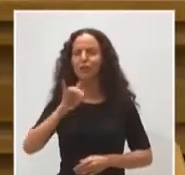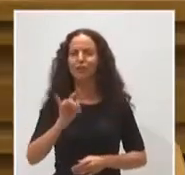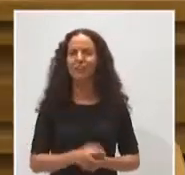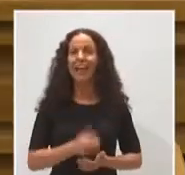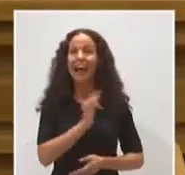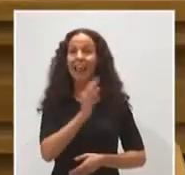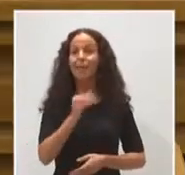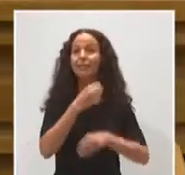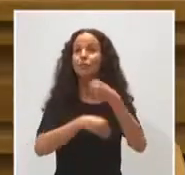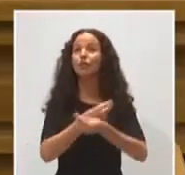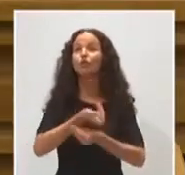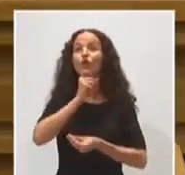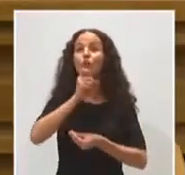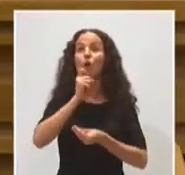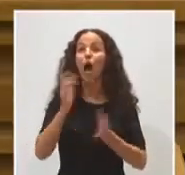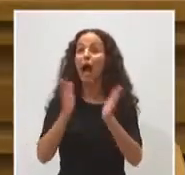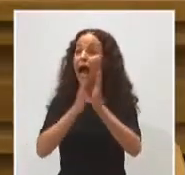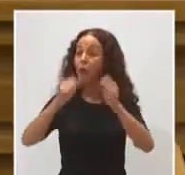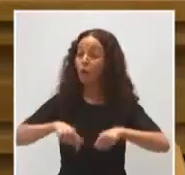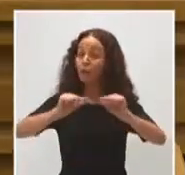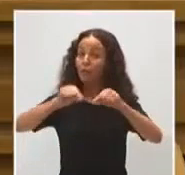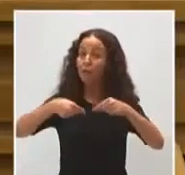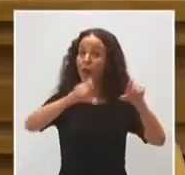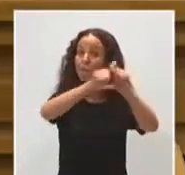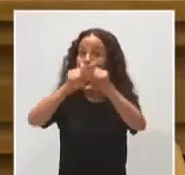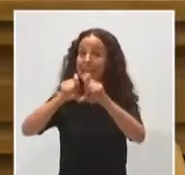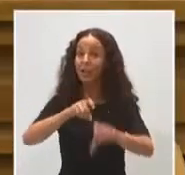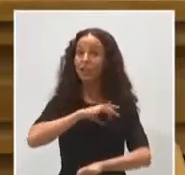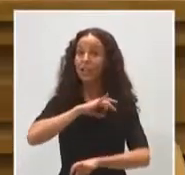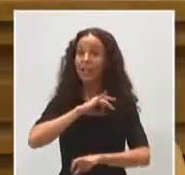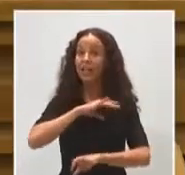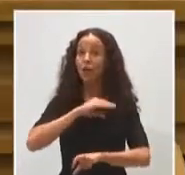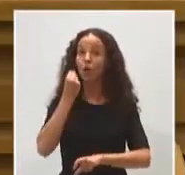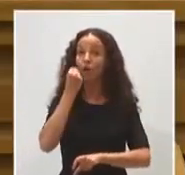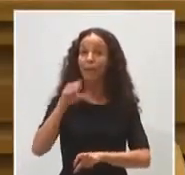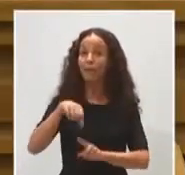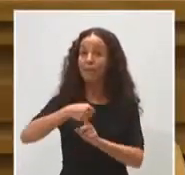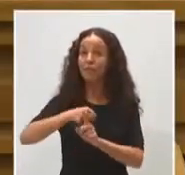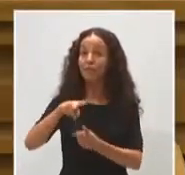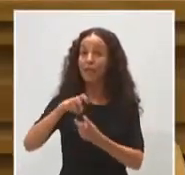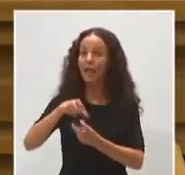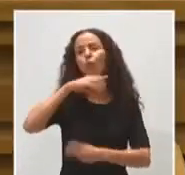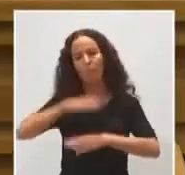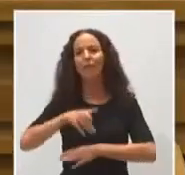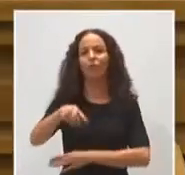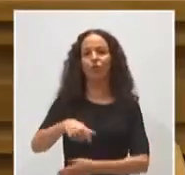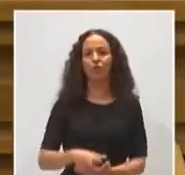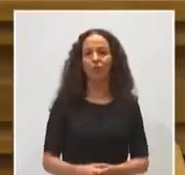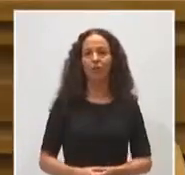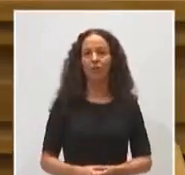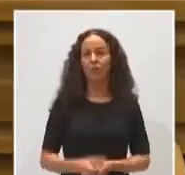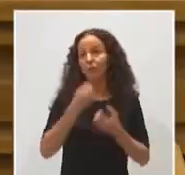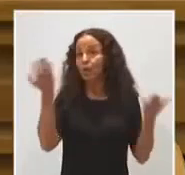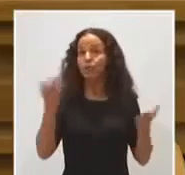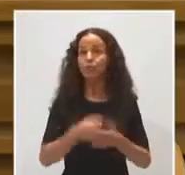manteniendo el acuerdo que firmamos con empresarios y sindicatos de congelación de la presión fiscal bueno